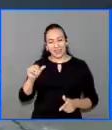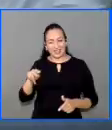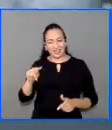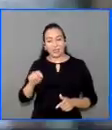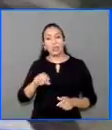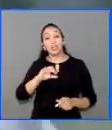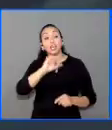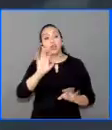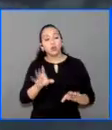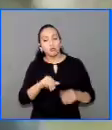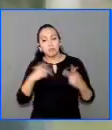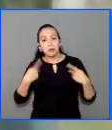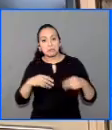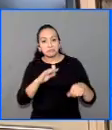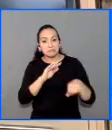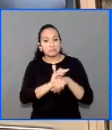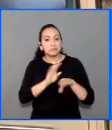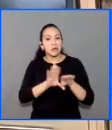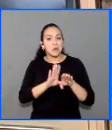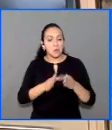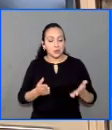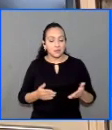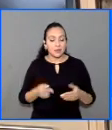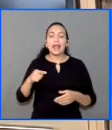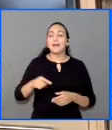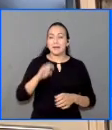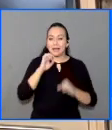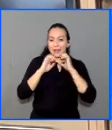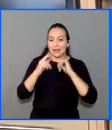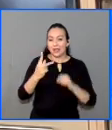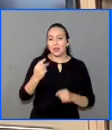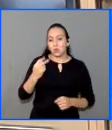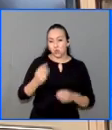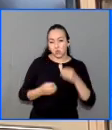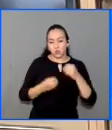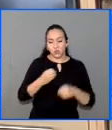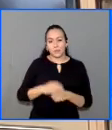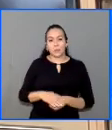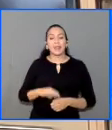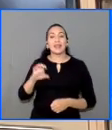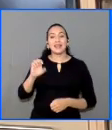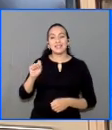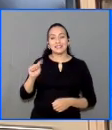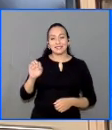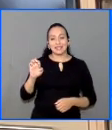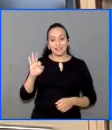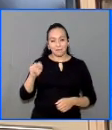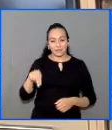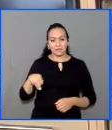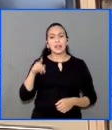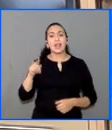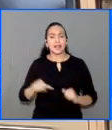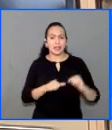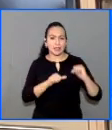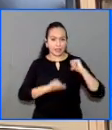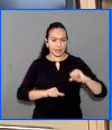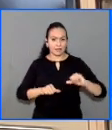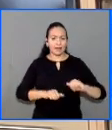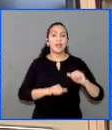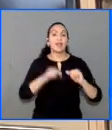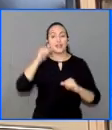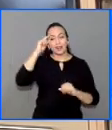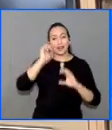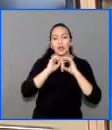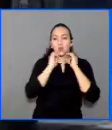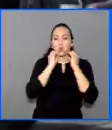En entrevista para Justicia TV, Stefan Brodziak, coordinador de Seguridad Vehicular y Movilidad de la organización El